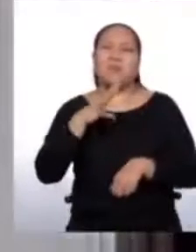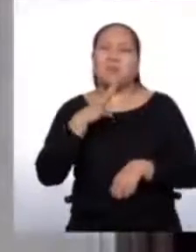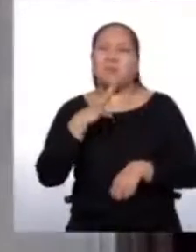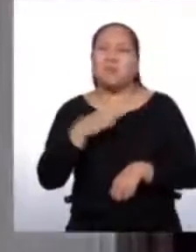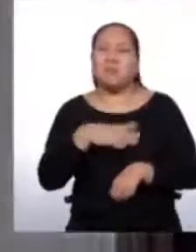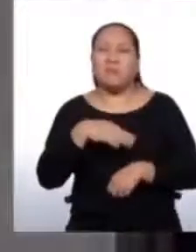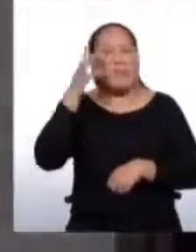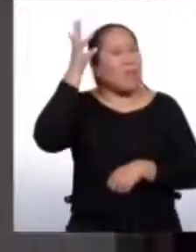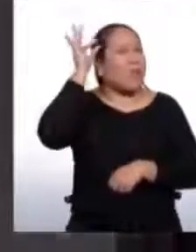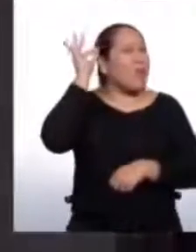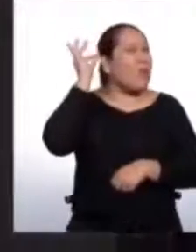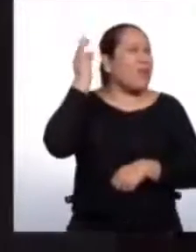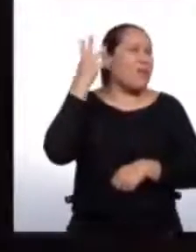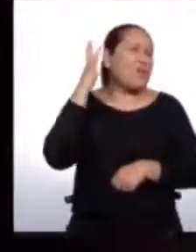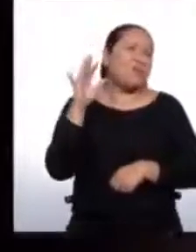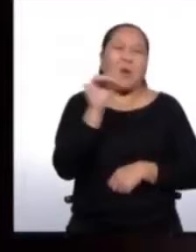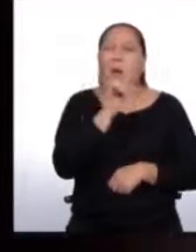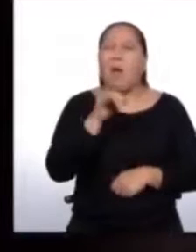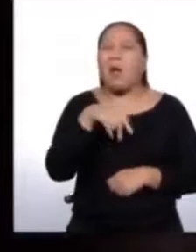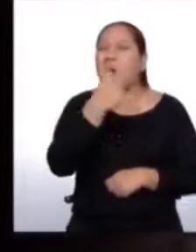de sus...